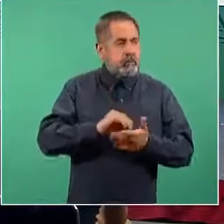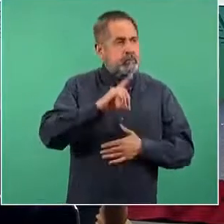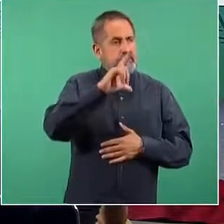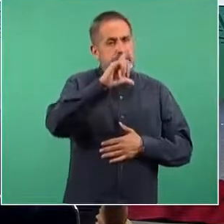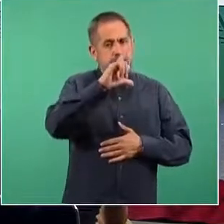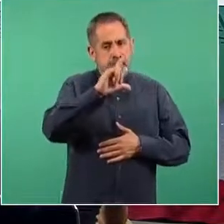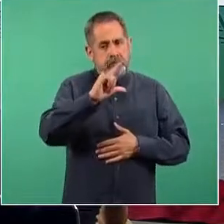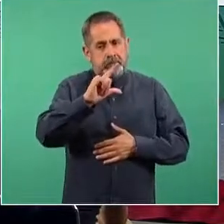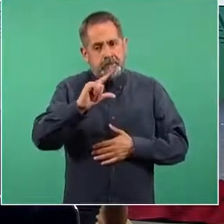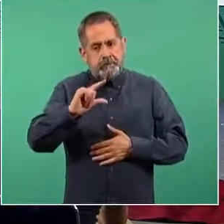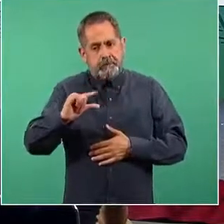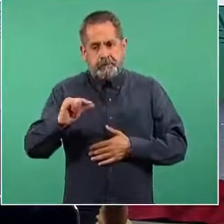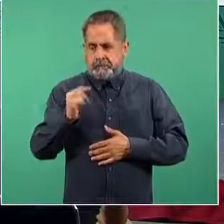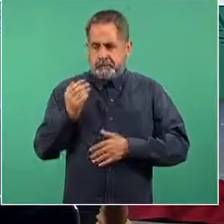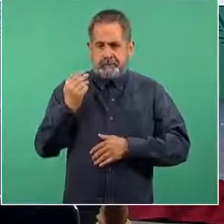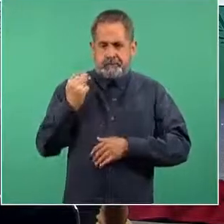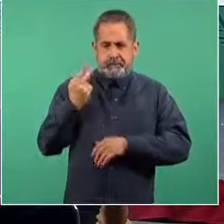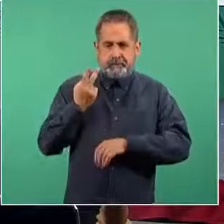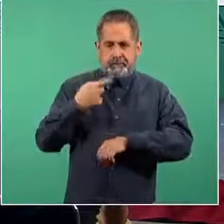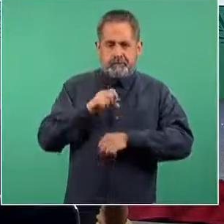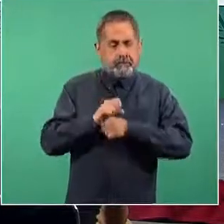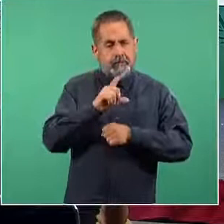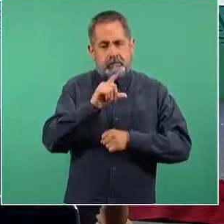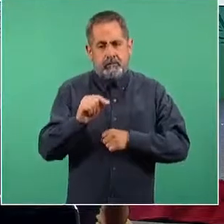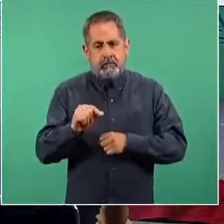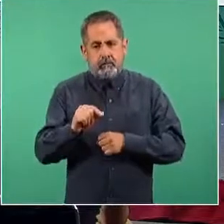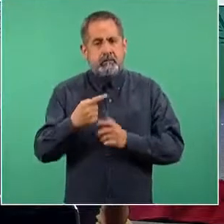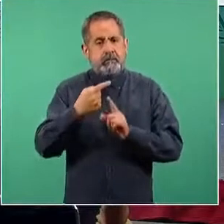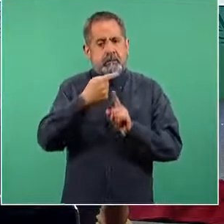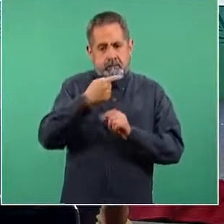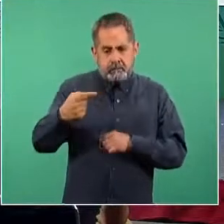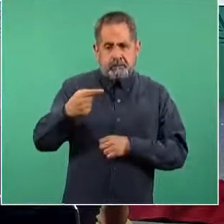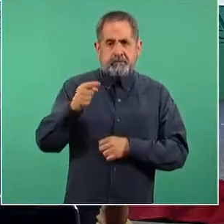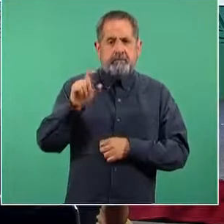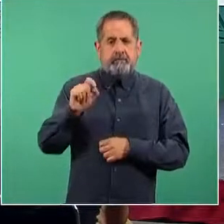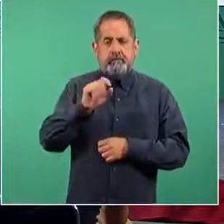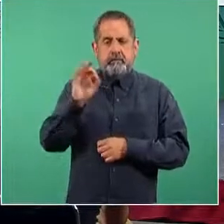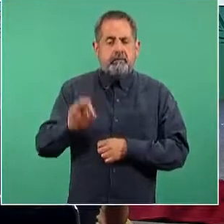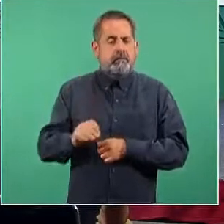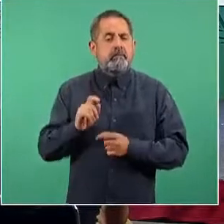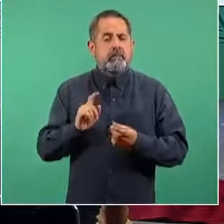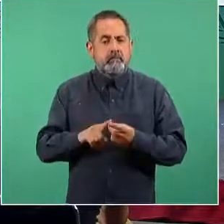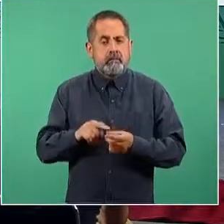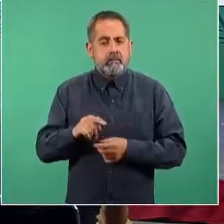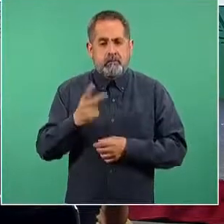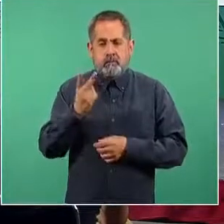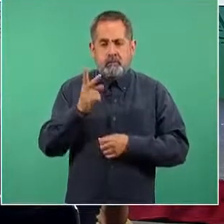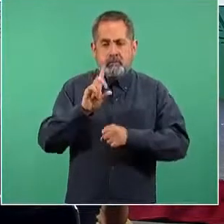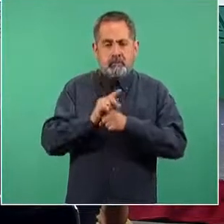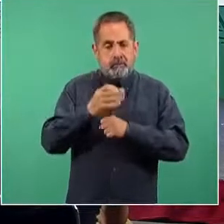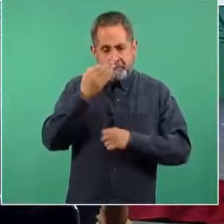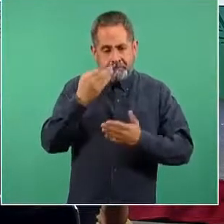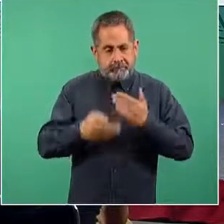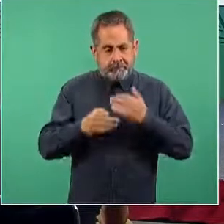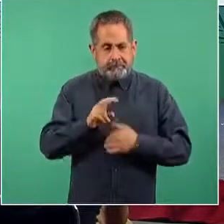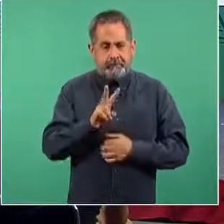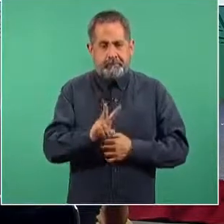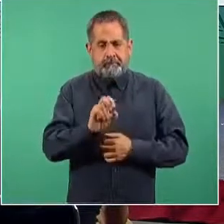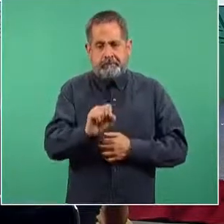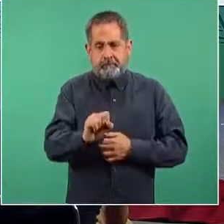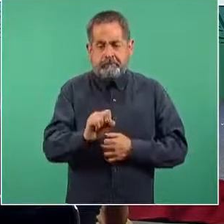2 últimas semanas. El día de hoy menos 20%, solo nos quedan 2 días más en que esto